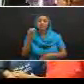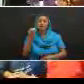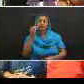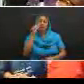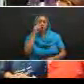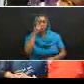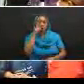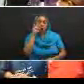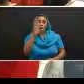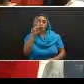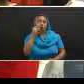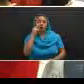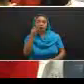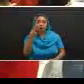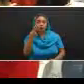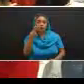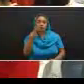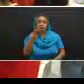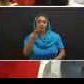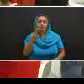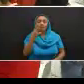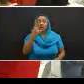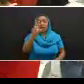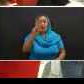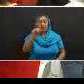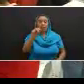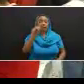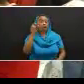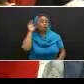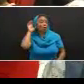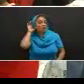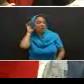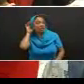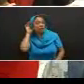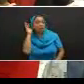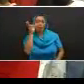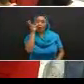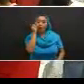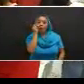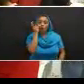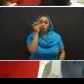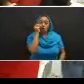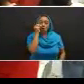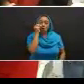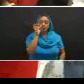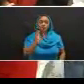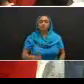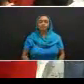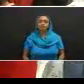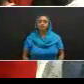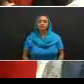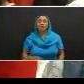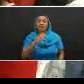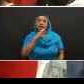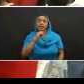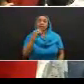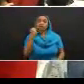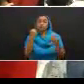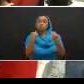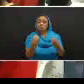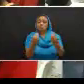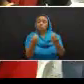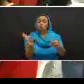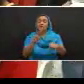Cosas que ojo no vio, ni oído oyó,